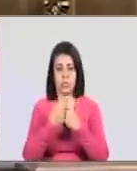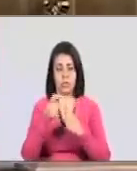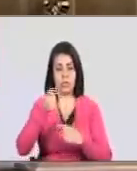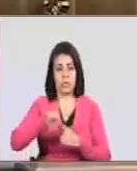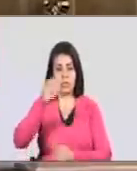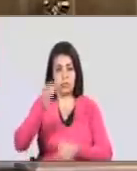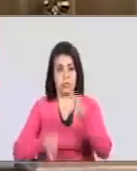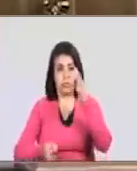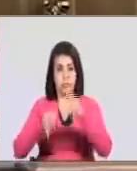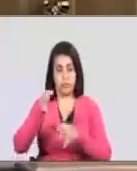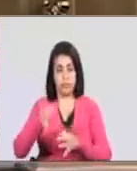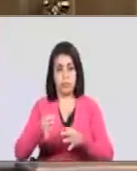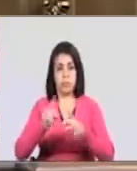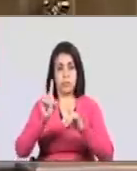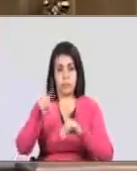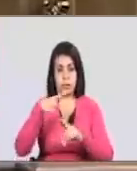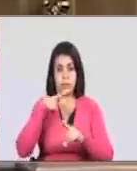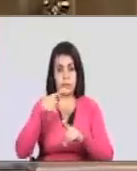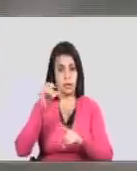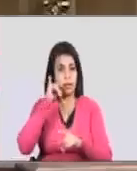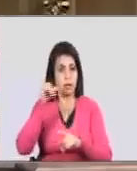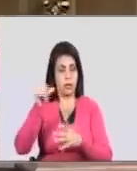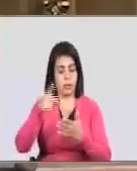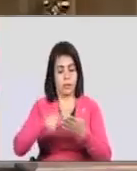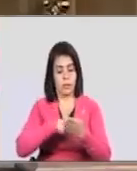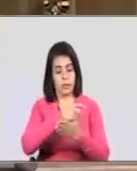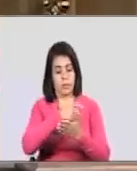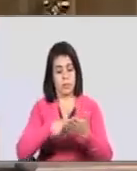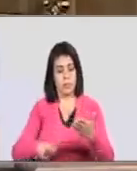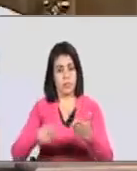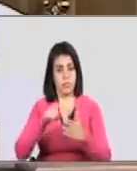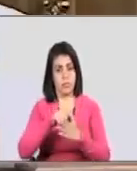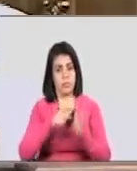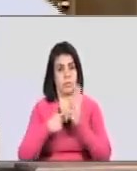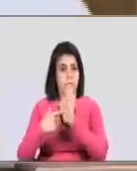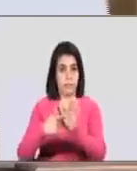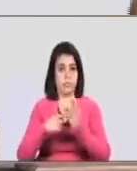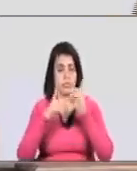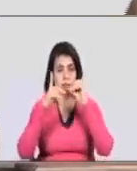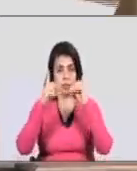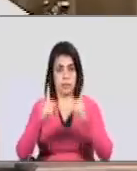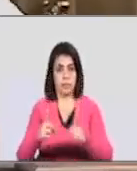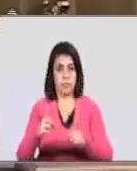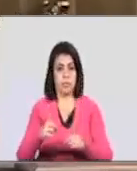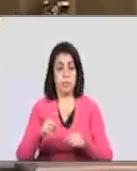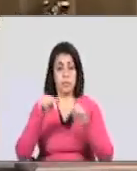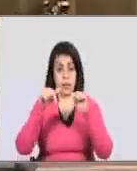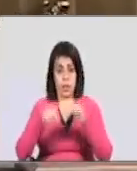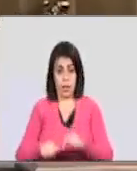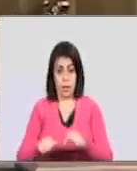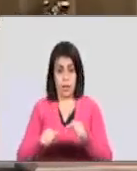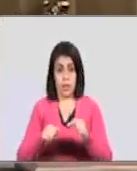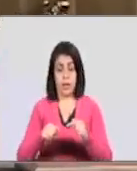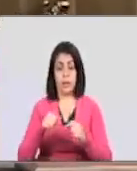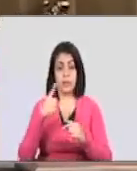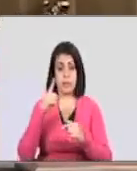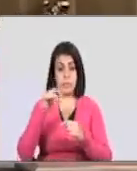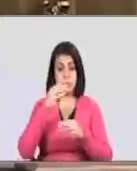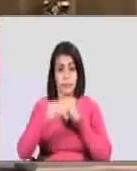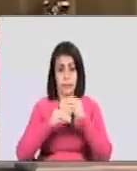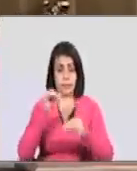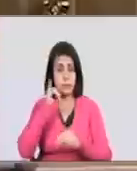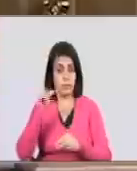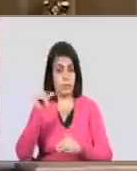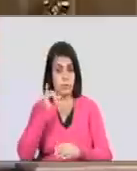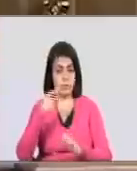del Tribunal Supremo y demandar la nulidad de la referida disposición. En el trámite de la demanda se